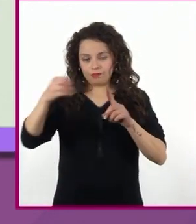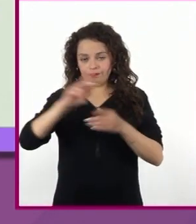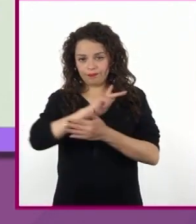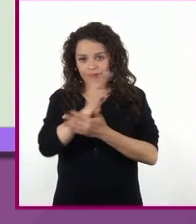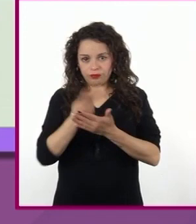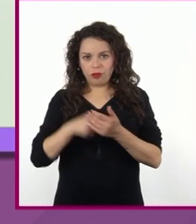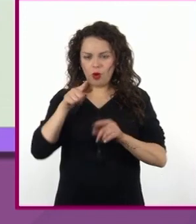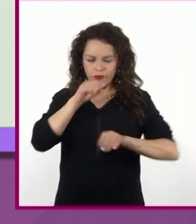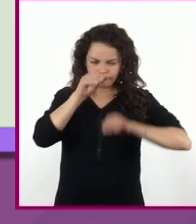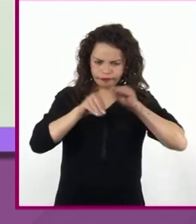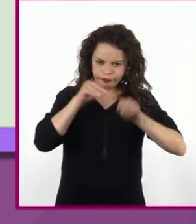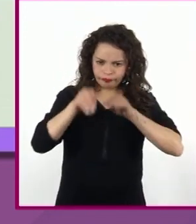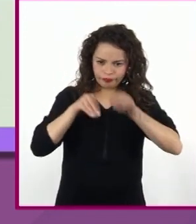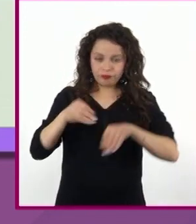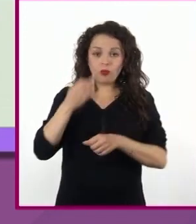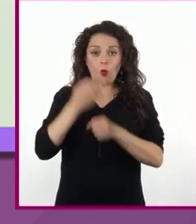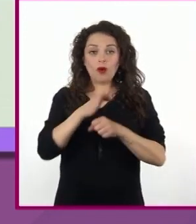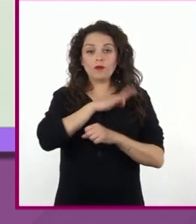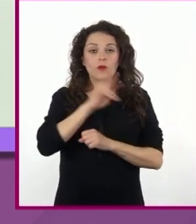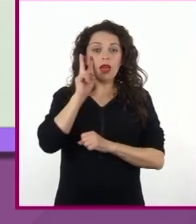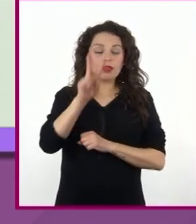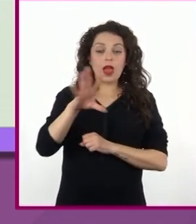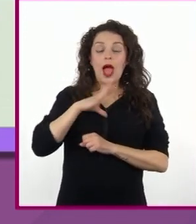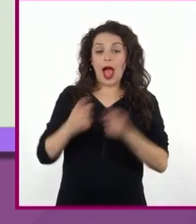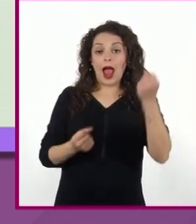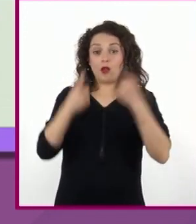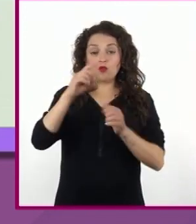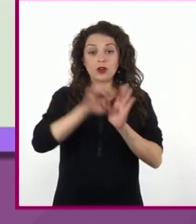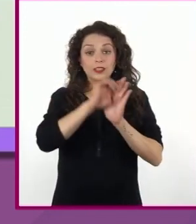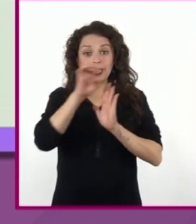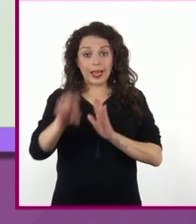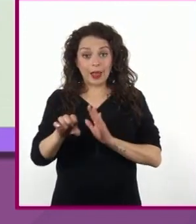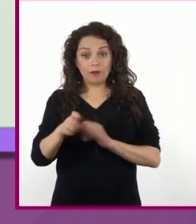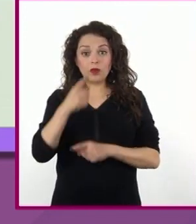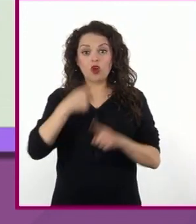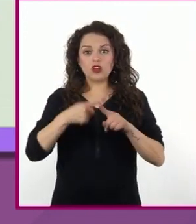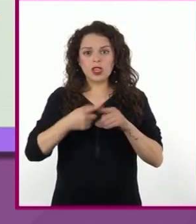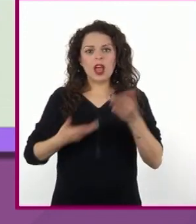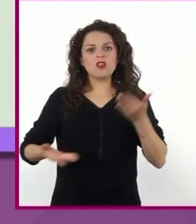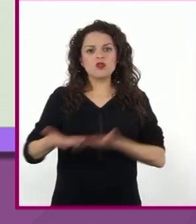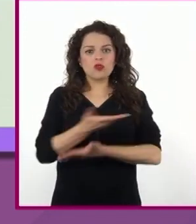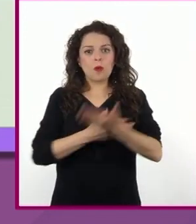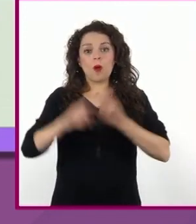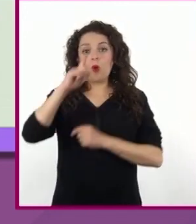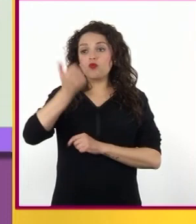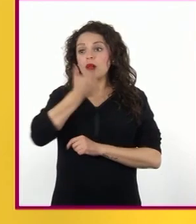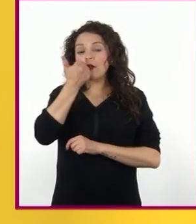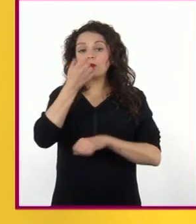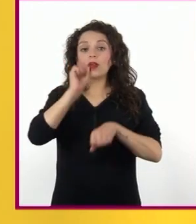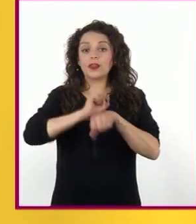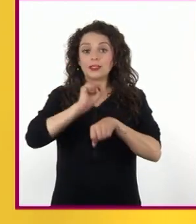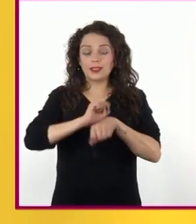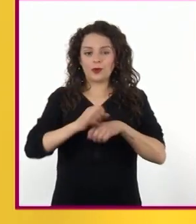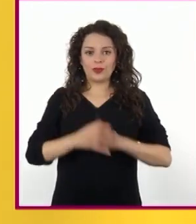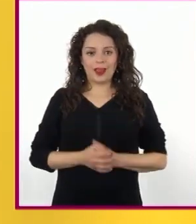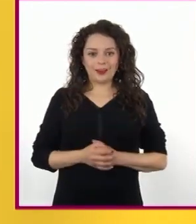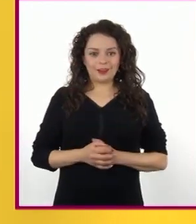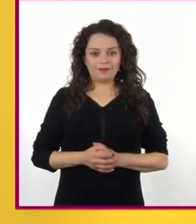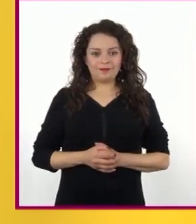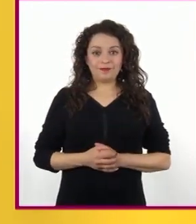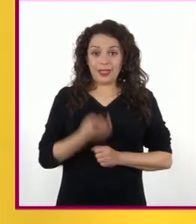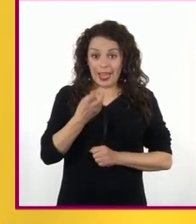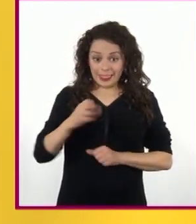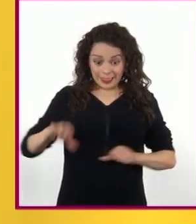Como aprecian en el cuadro, hay algunos ejemplos que nos compartió un estudiante de secundaria. A partir de esa